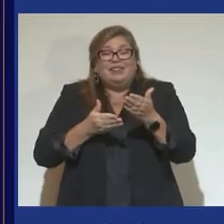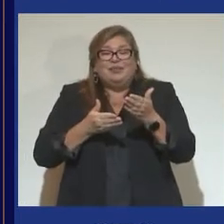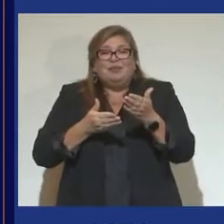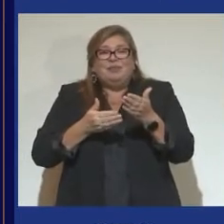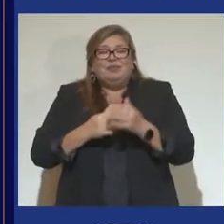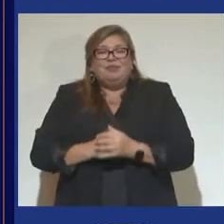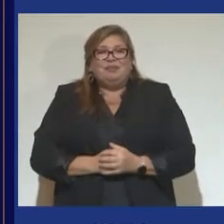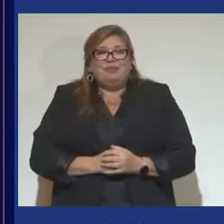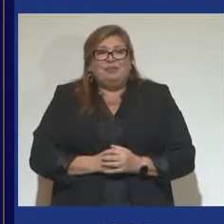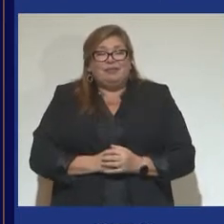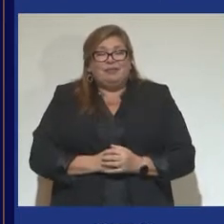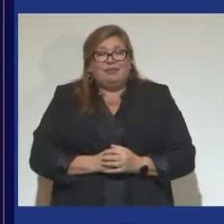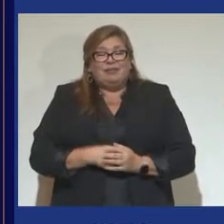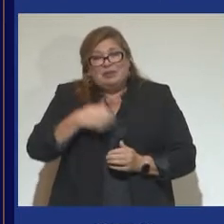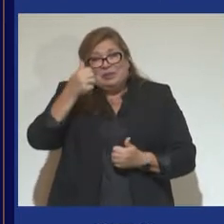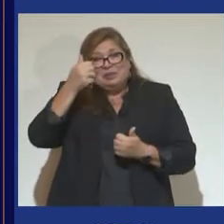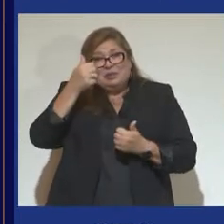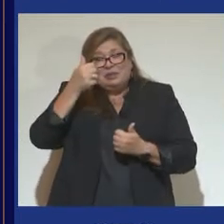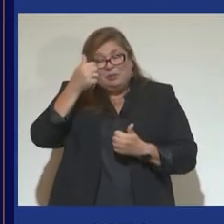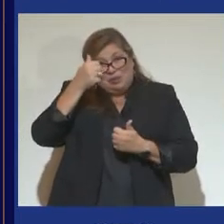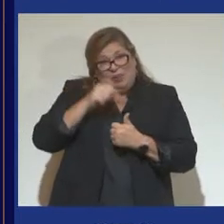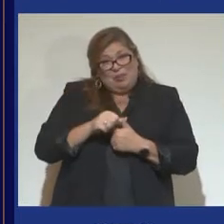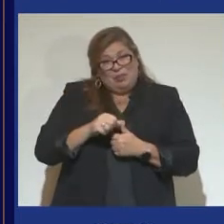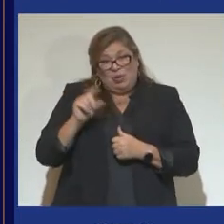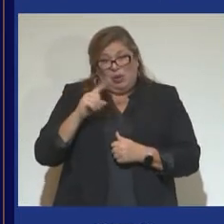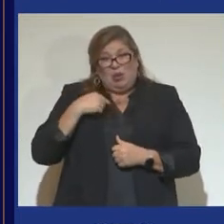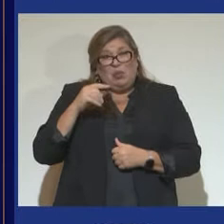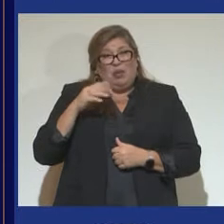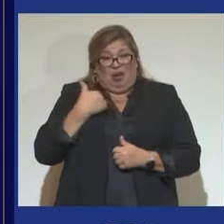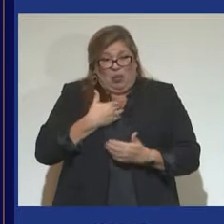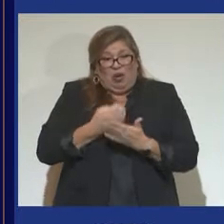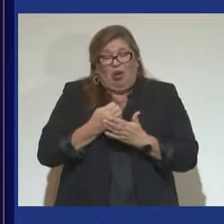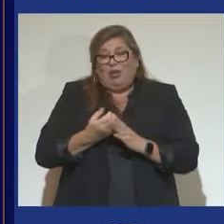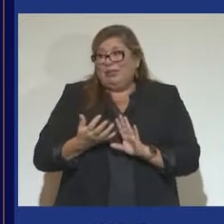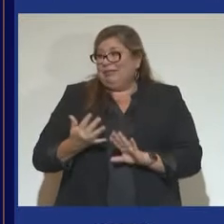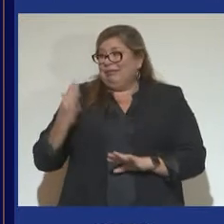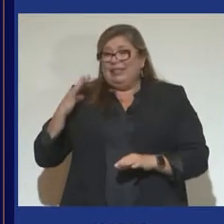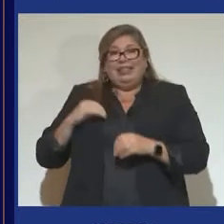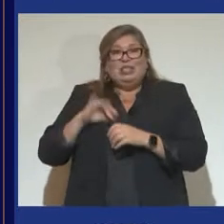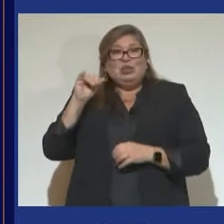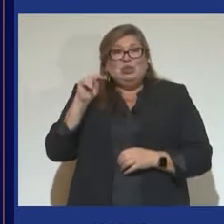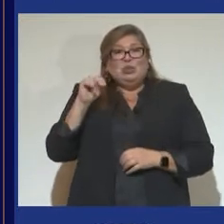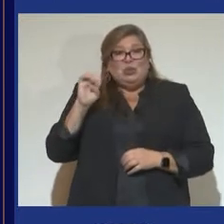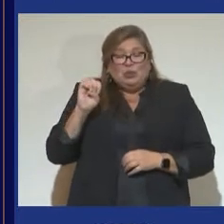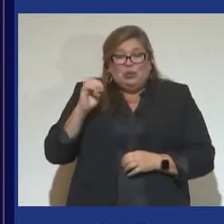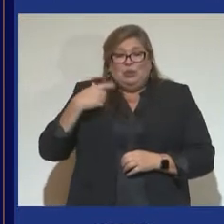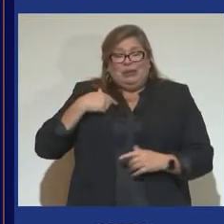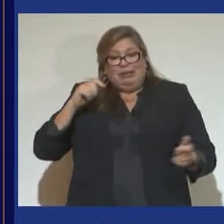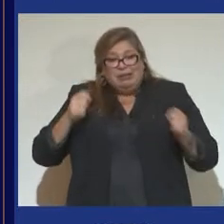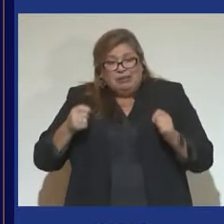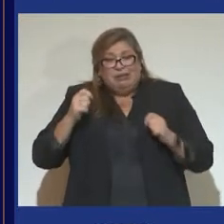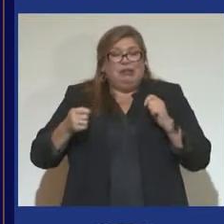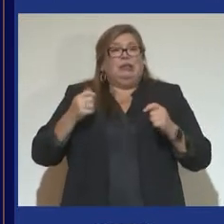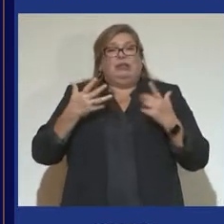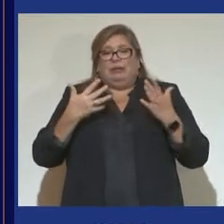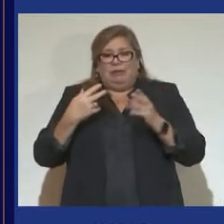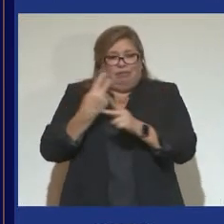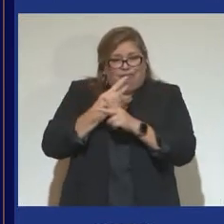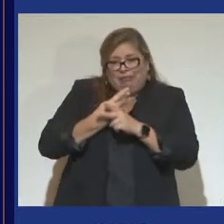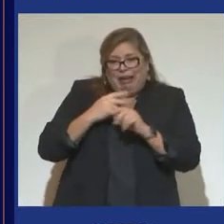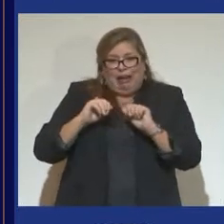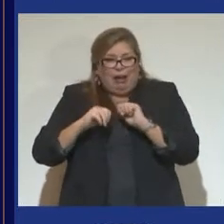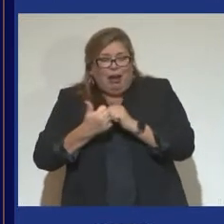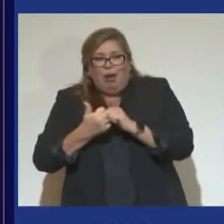considerando lo que hemos tenido simplemente hace unos cuantos meses trabajando en junio para resolver